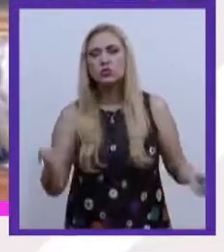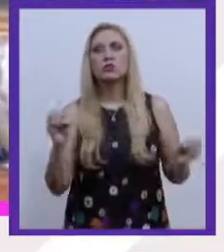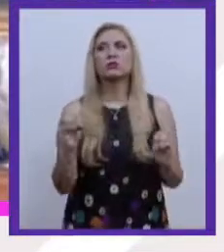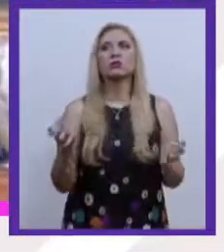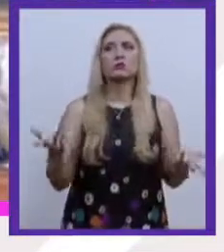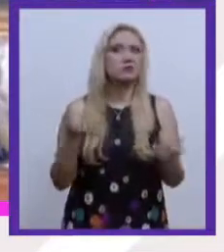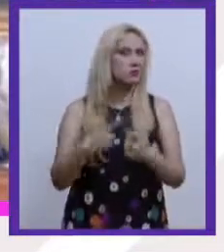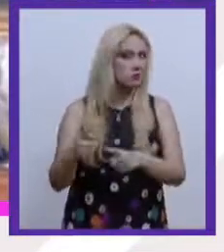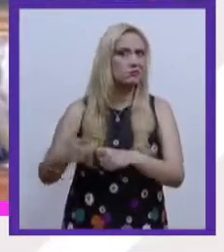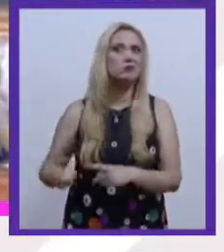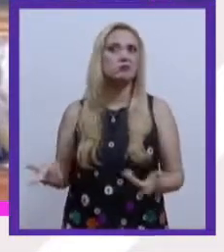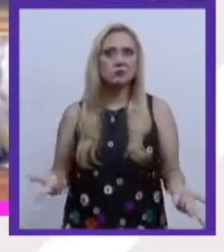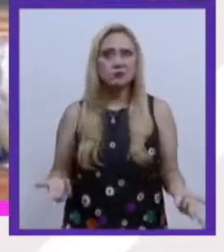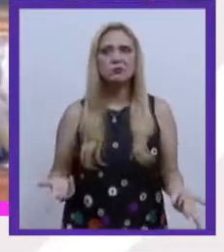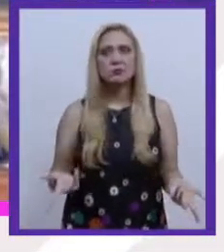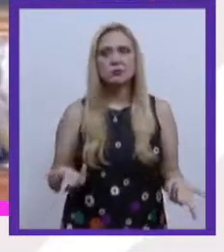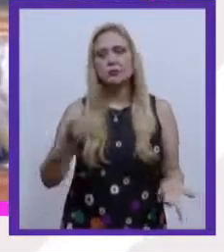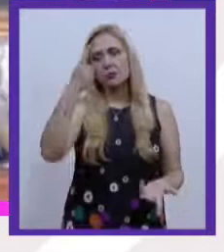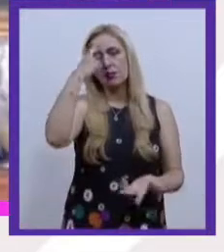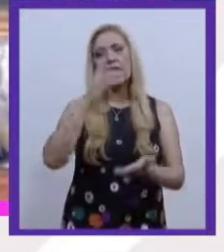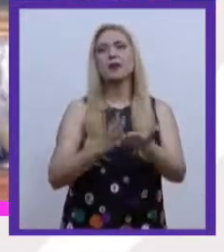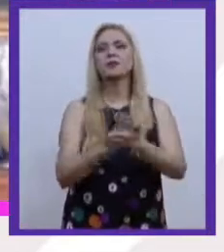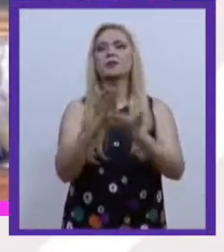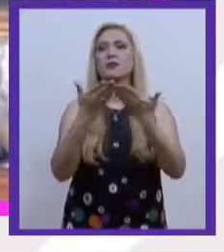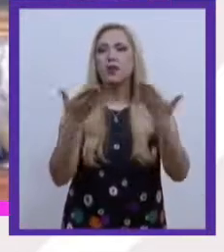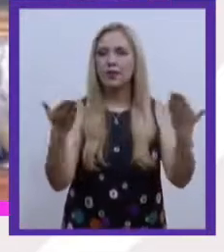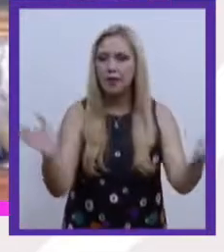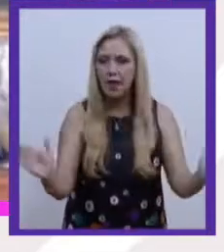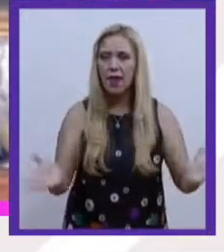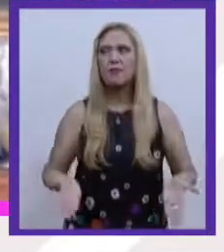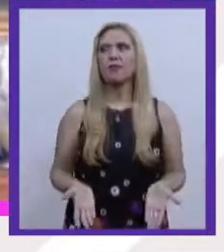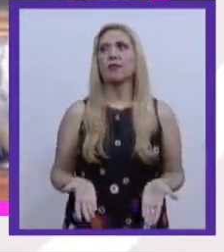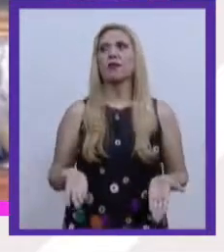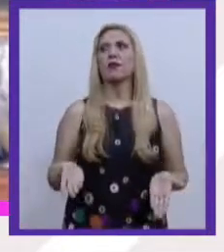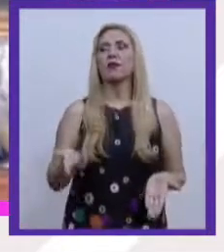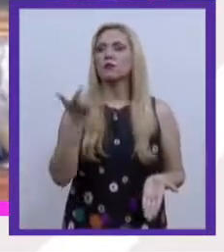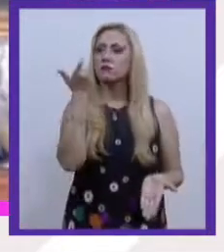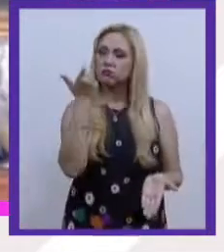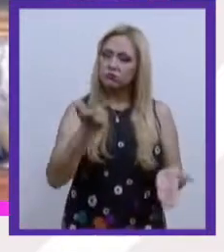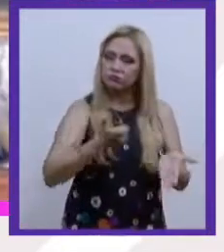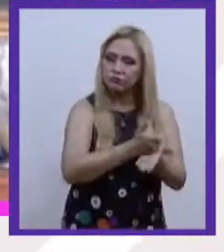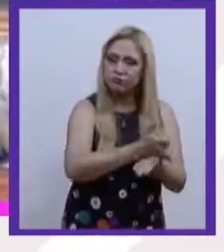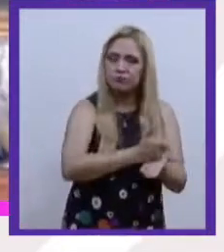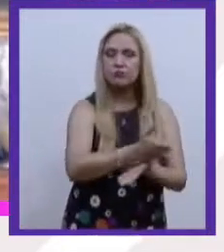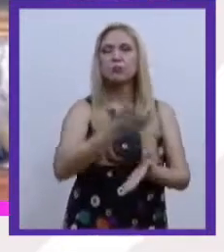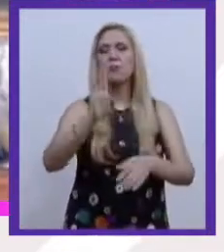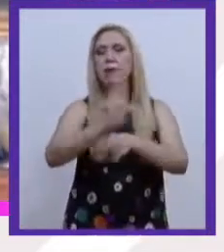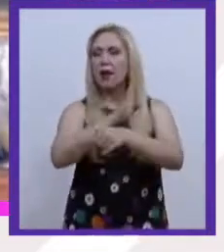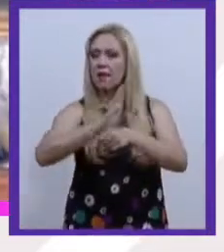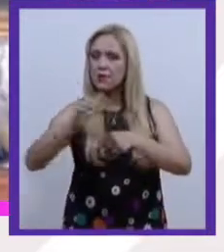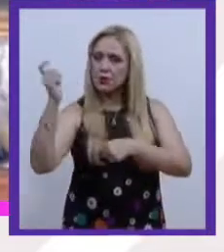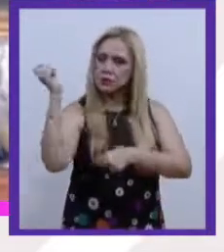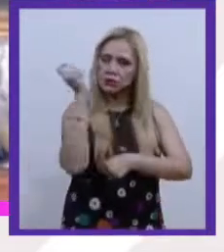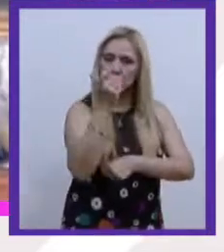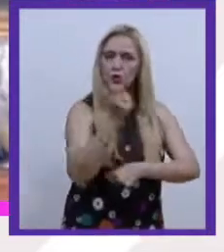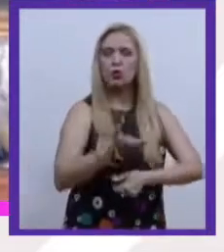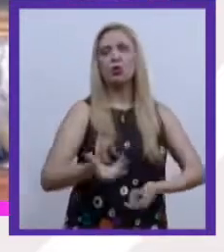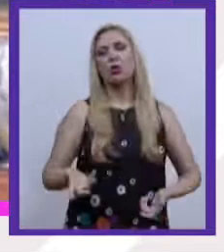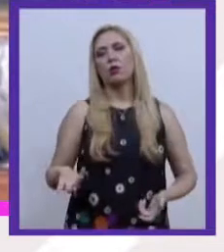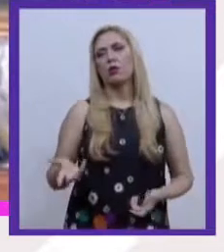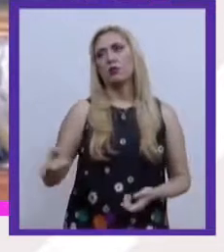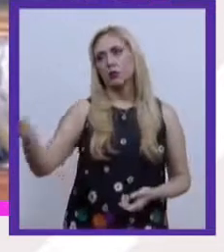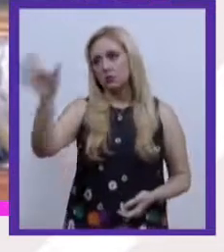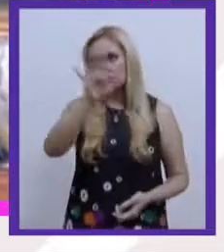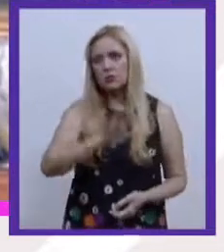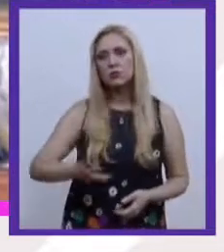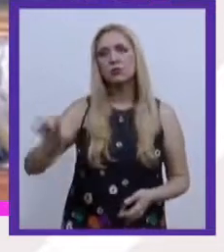de cuidados y servicios con accesibilidad universal, la retribución económica, acceso a beneficios laborales por los servicios de